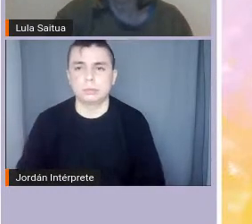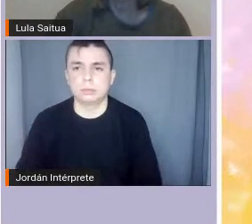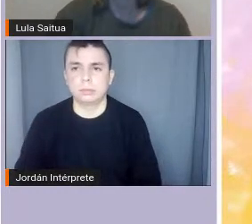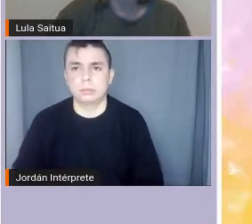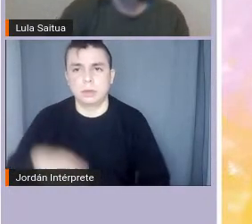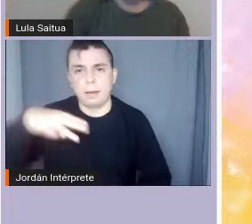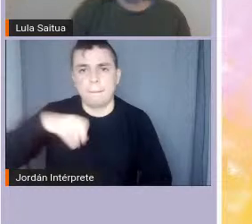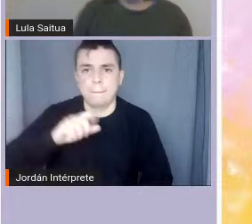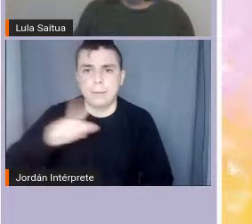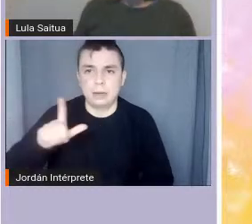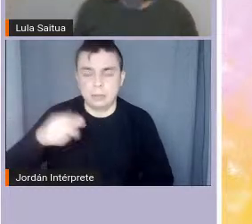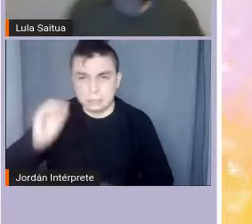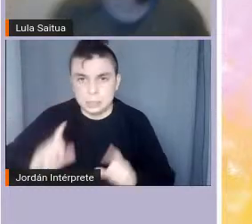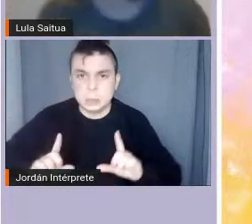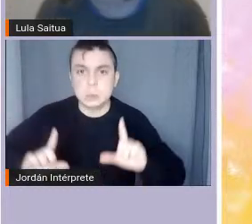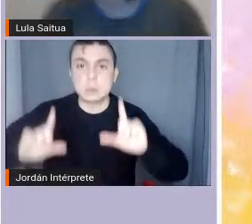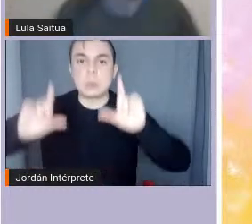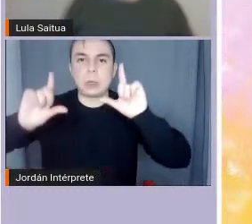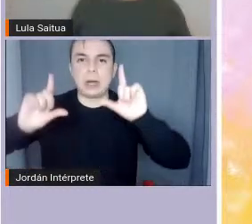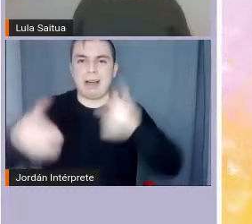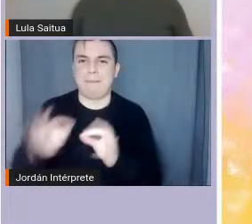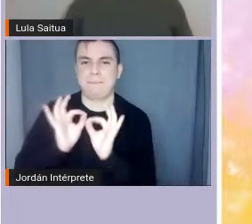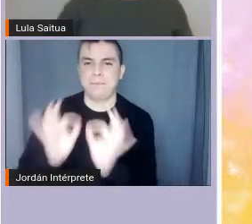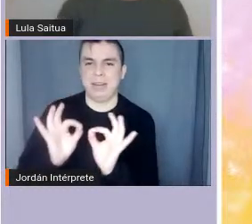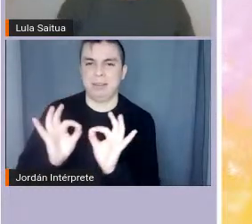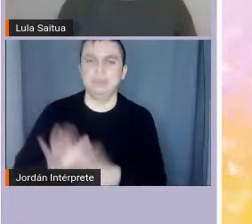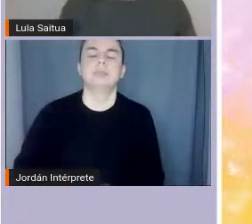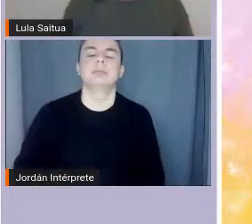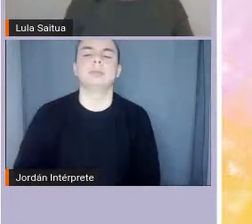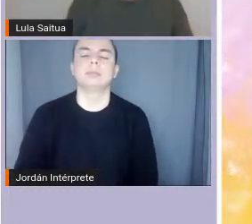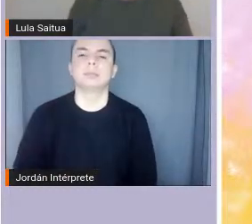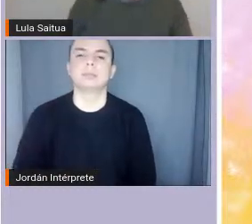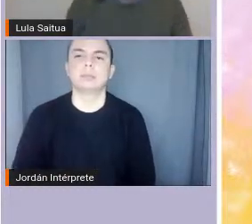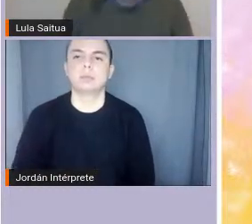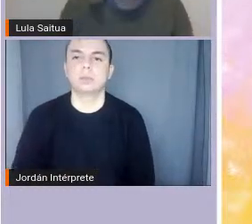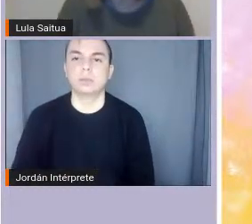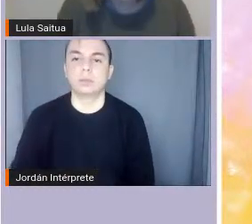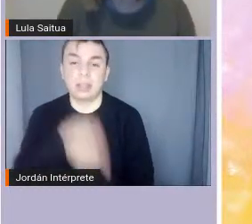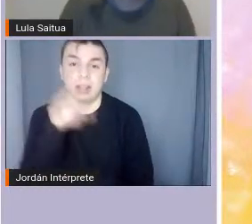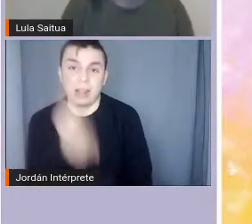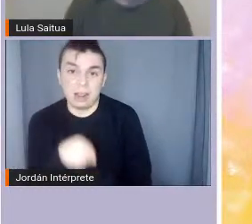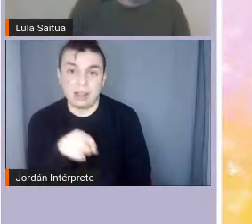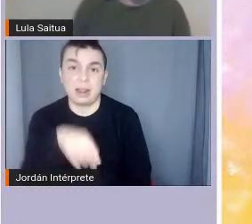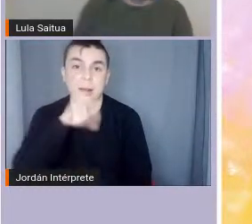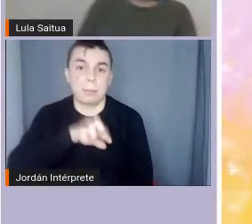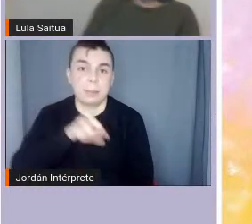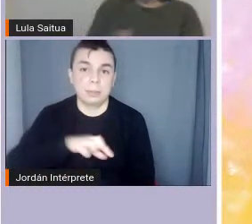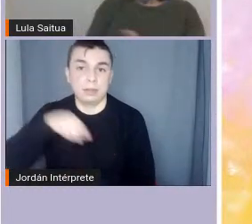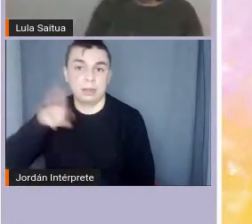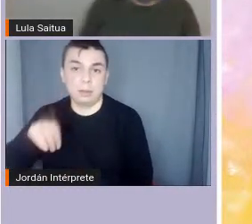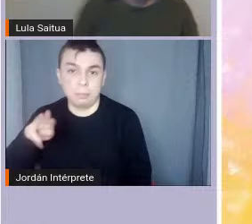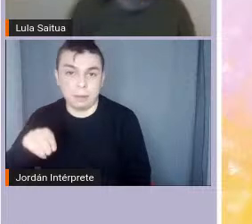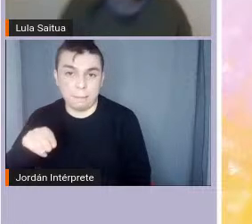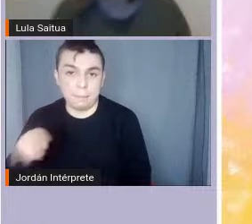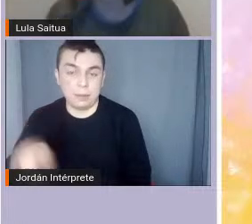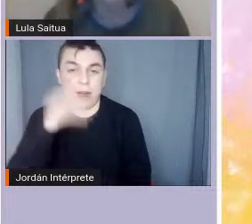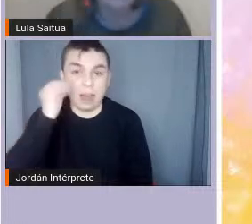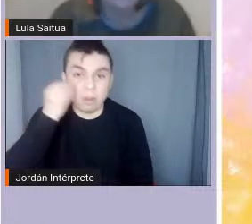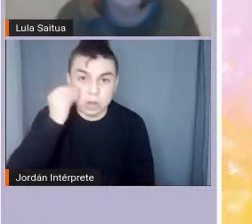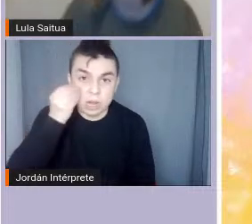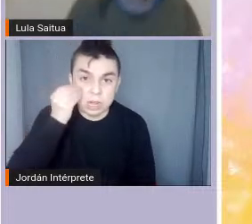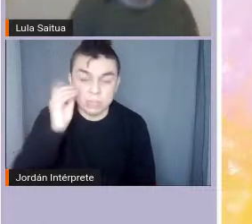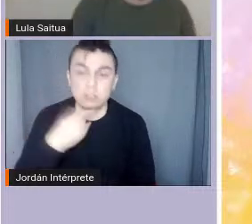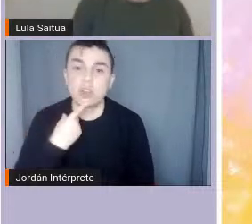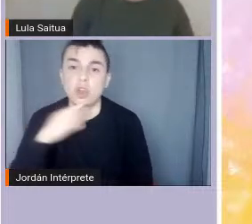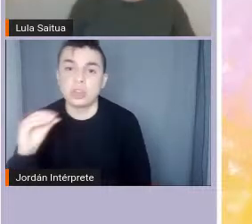Mael. Ahí sí. Muy bien. Entonces aquí los papás, las mamás, los abuelitos, las tías, los tíos y los